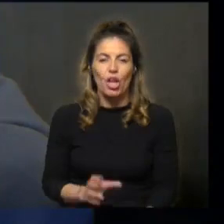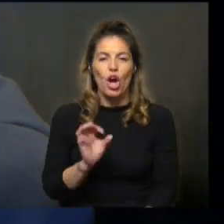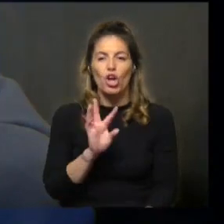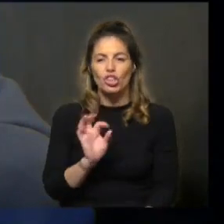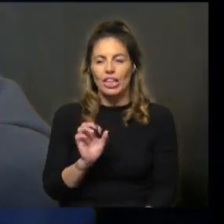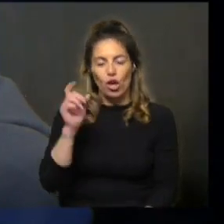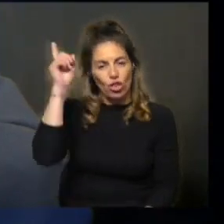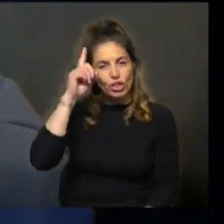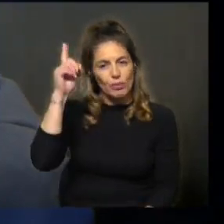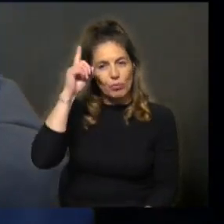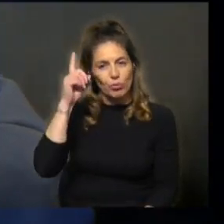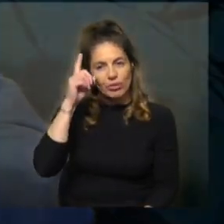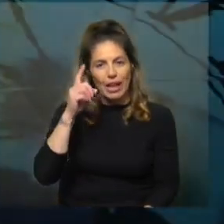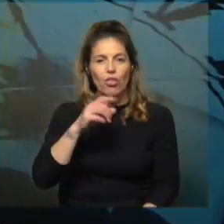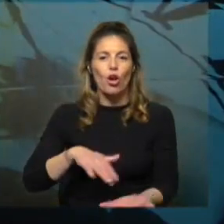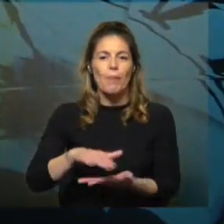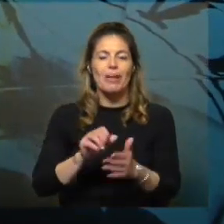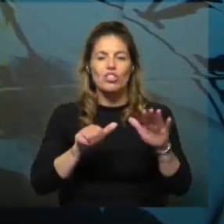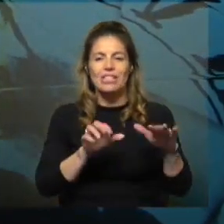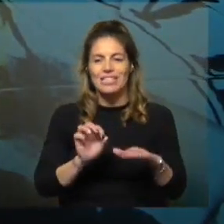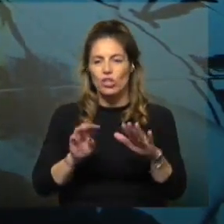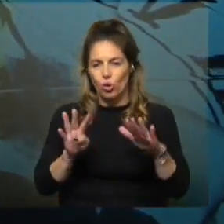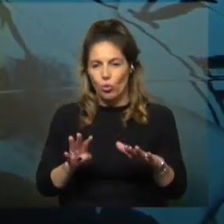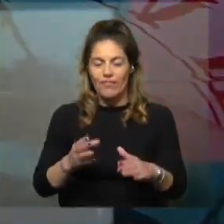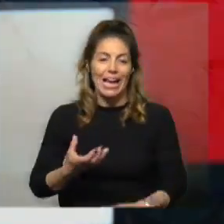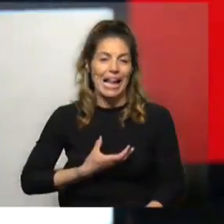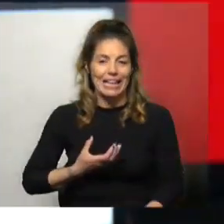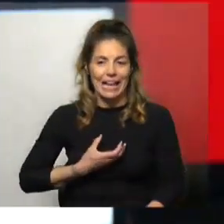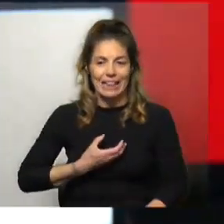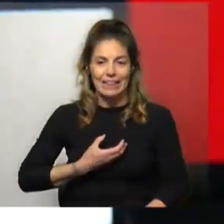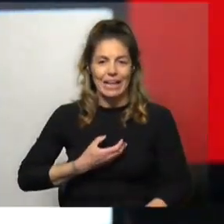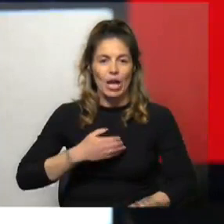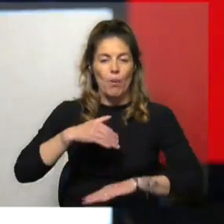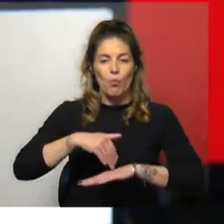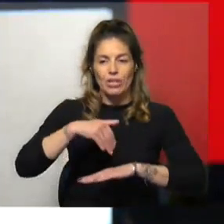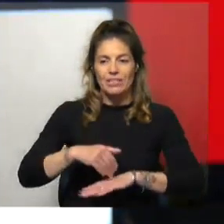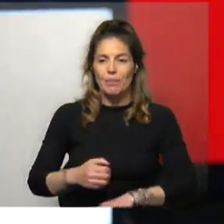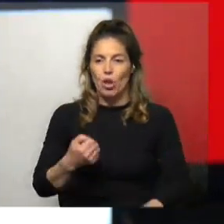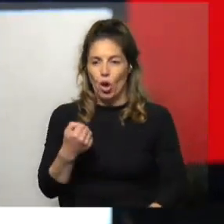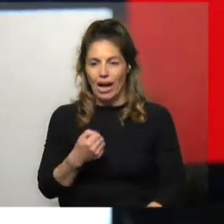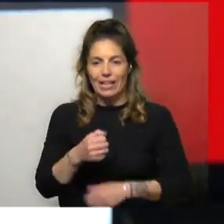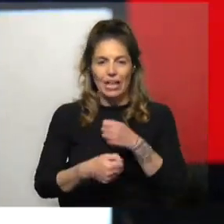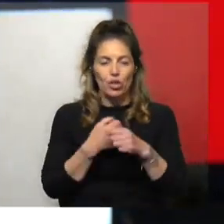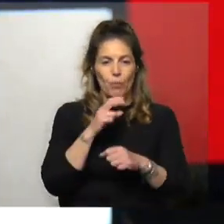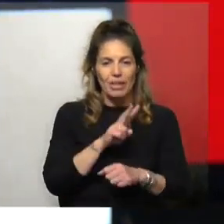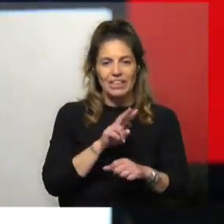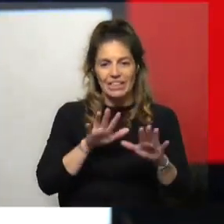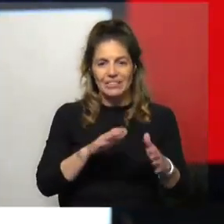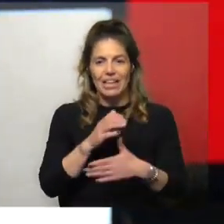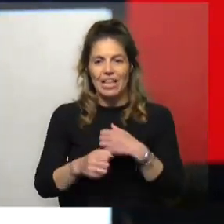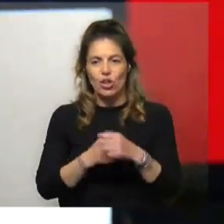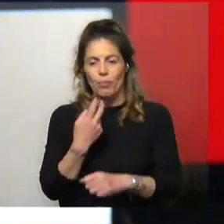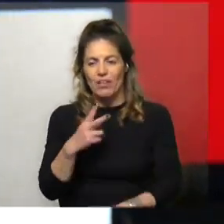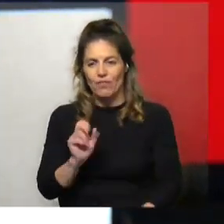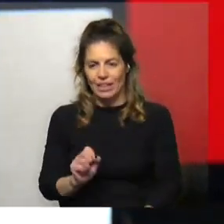diputado por el espacio 609 fue alcalde del municipio a entre el 2010 y el 2020 integra el comité central del